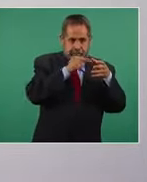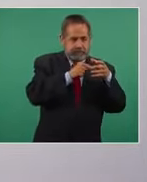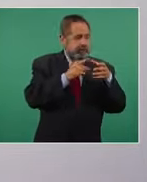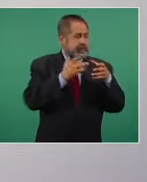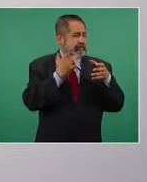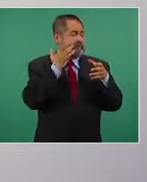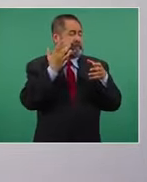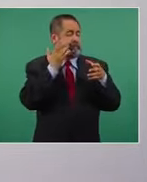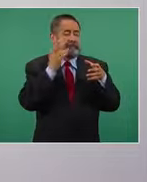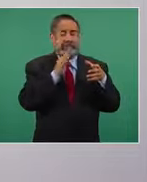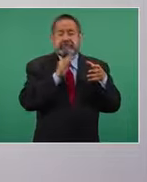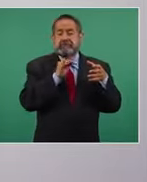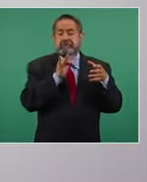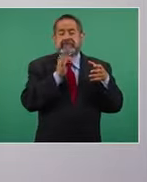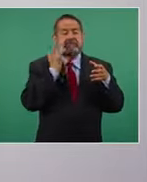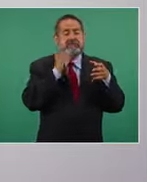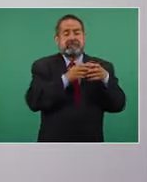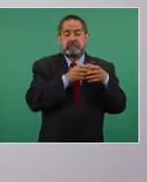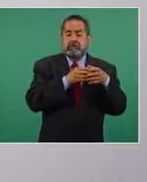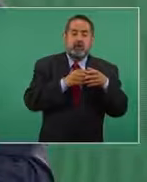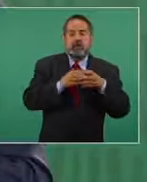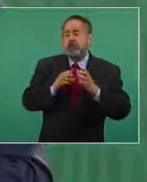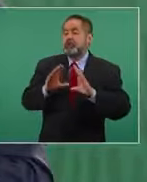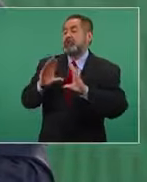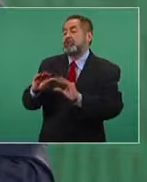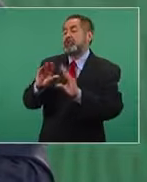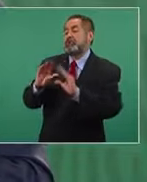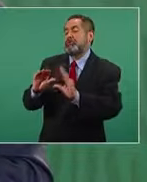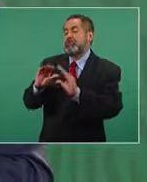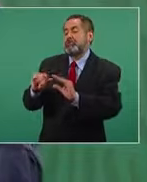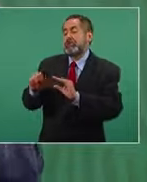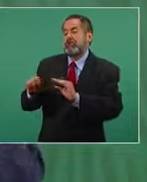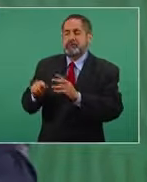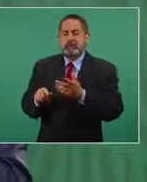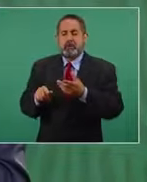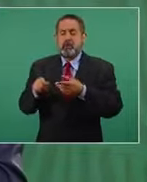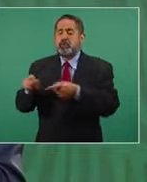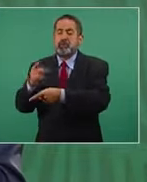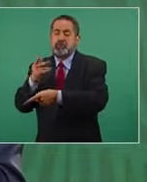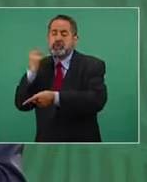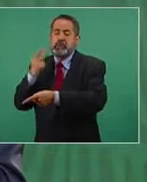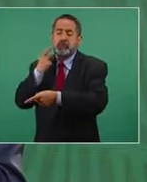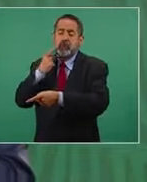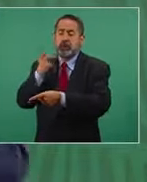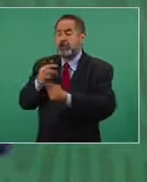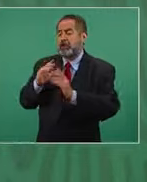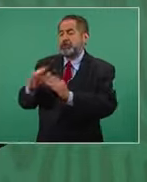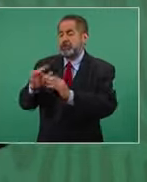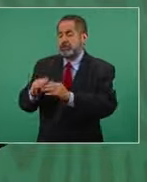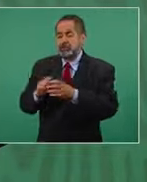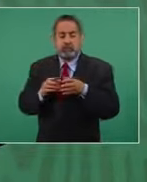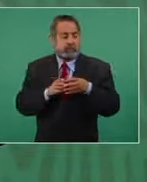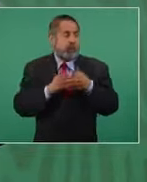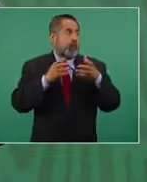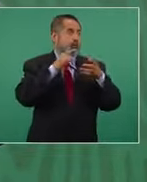fifís queriendo dar clases de política y